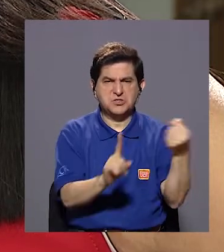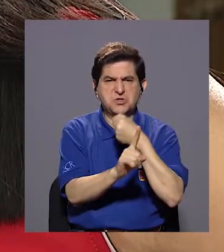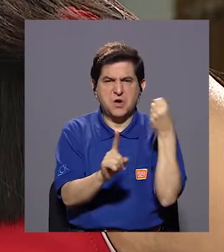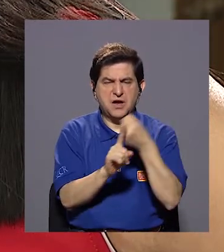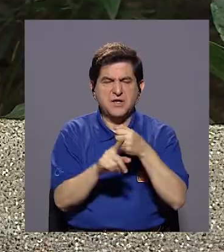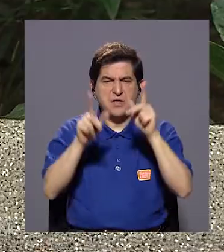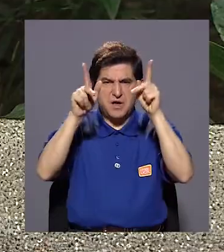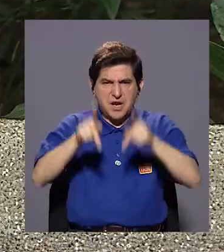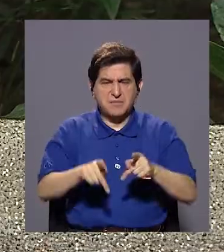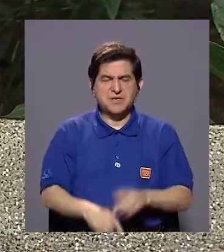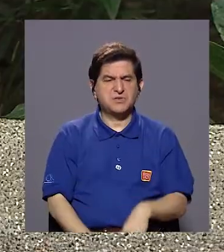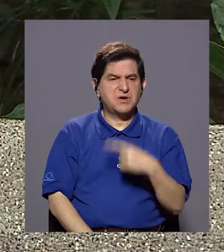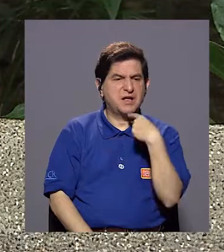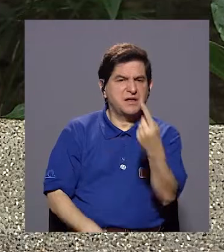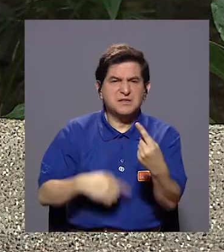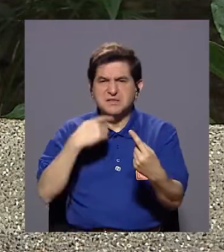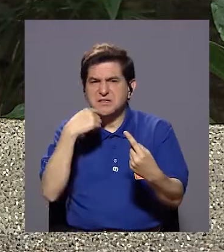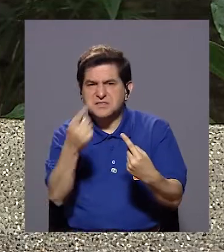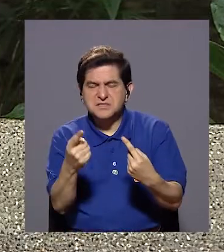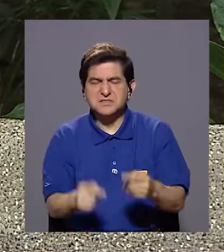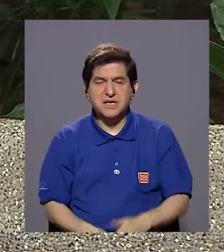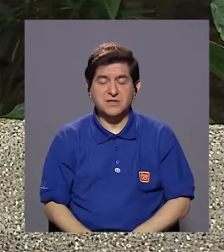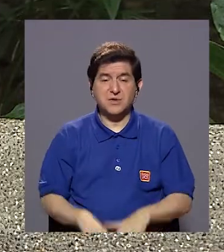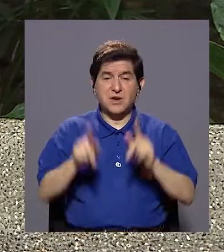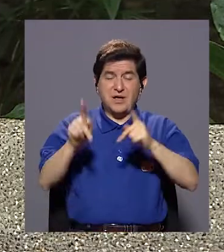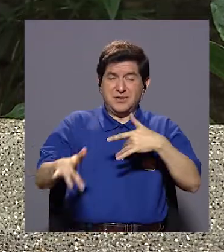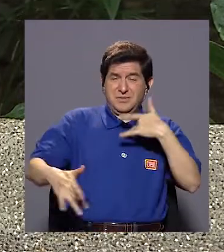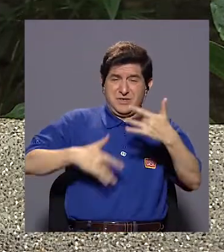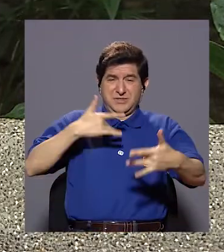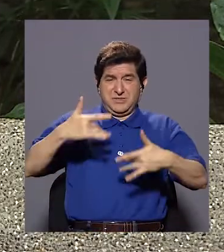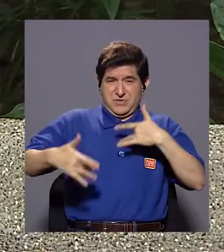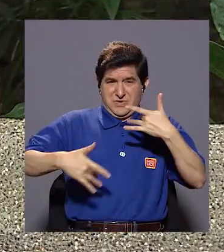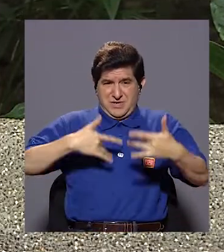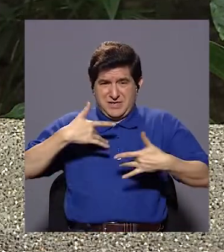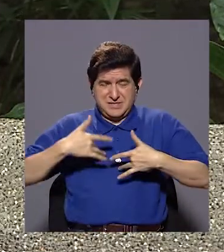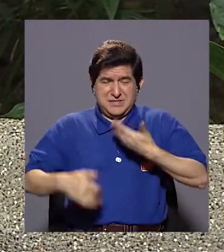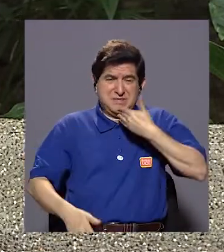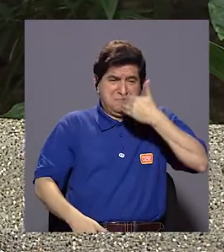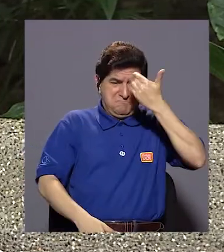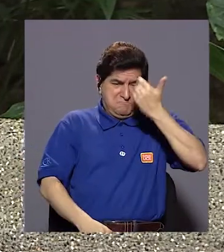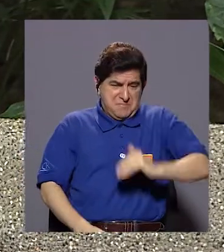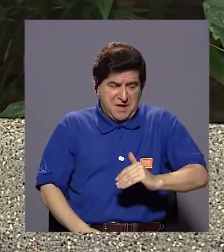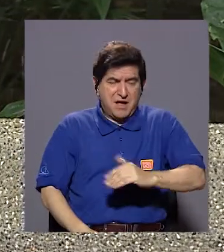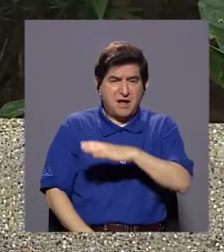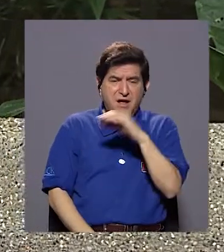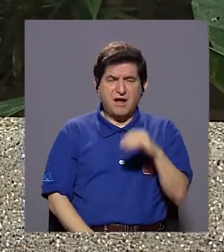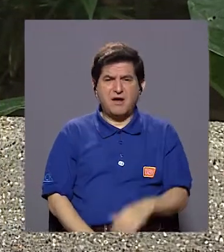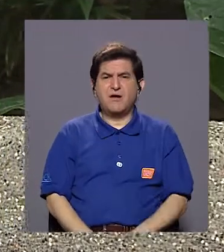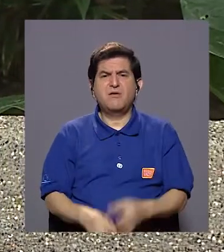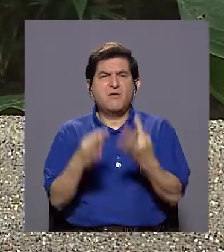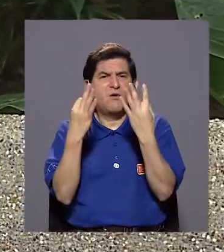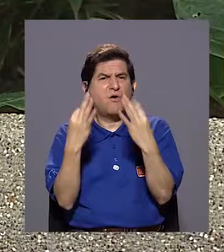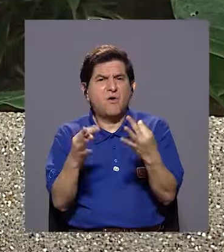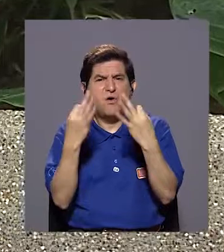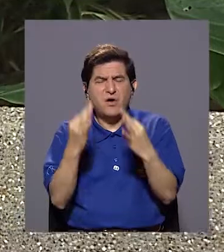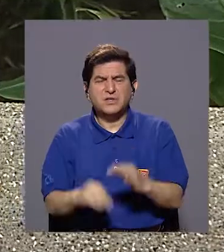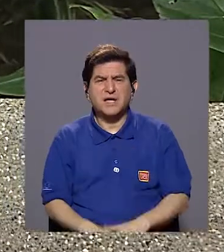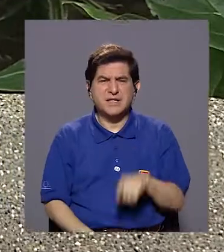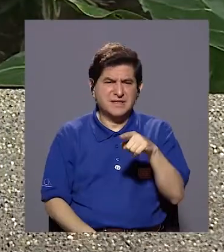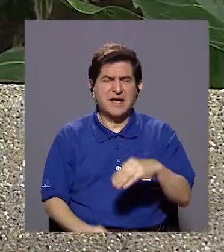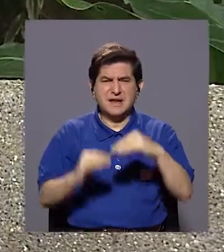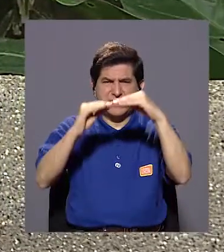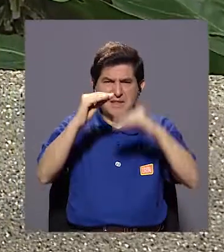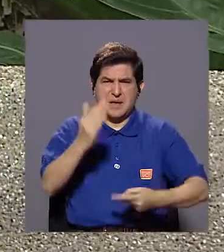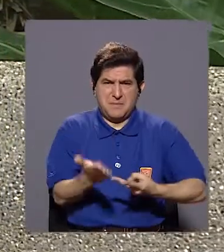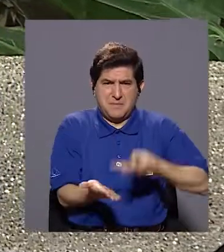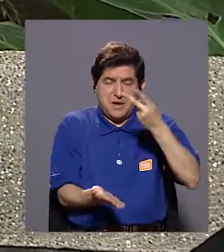la persona, digamos, con palabras, ¿verdad? Que la hacen sentir mal, o ¿verdad? O que la tratan de minimizar. Y